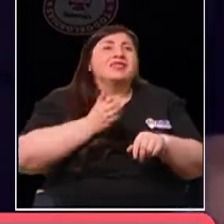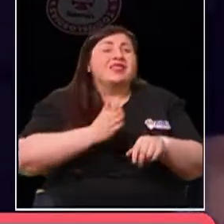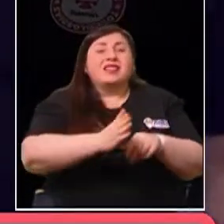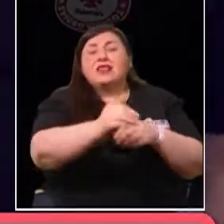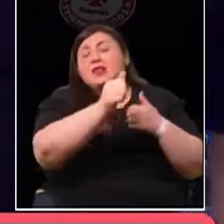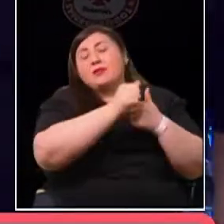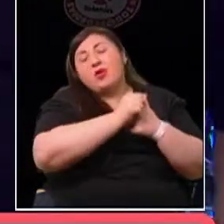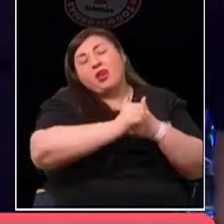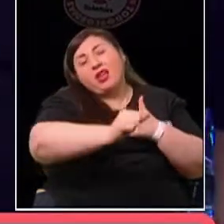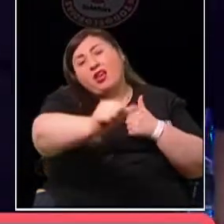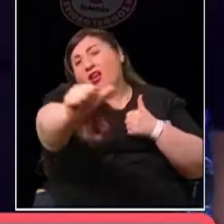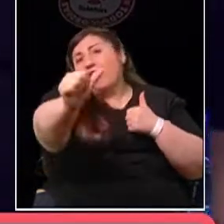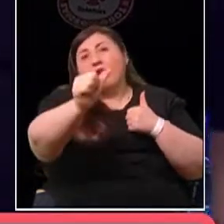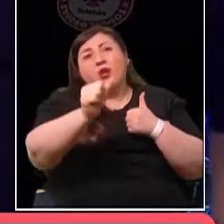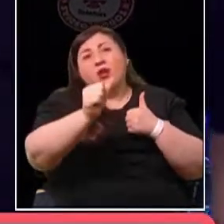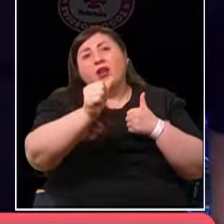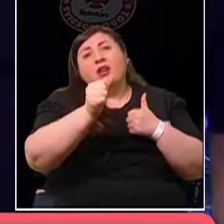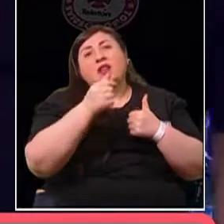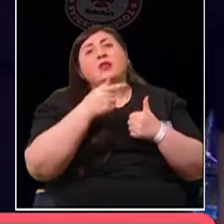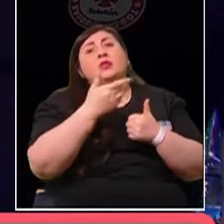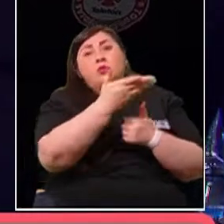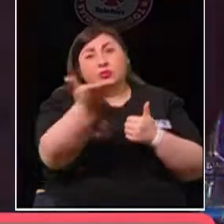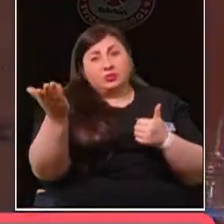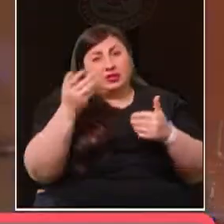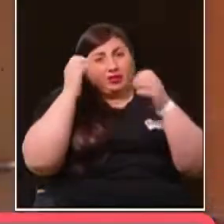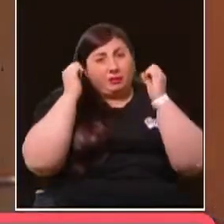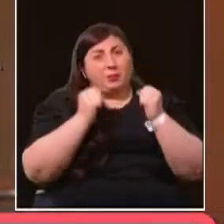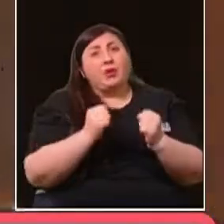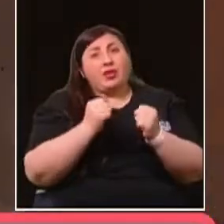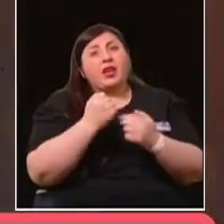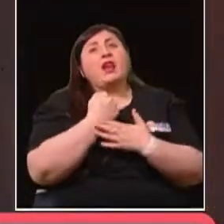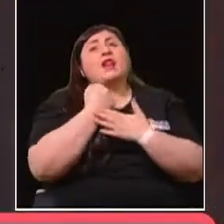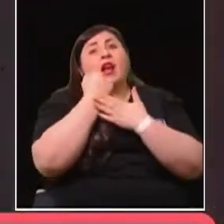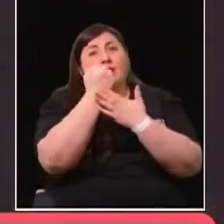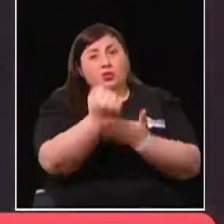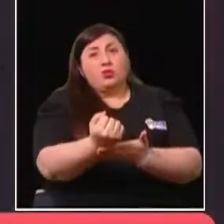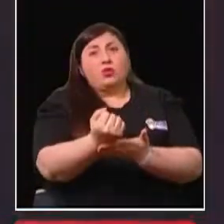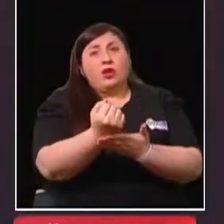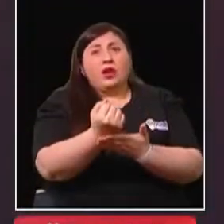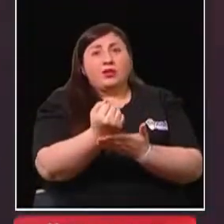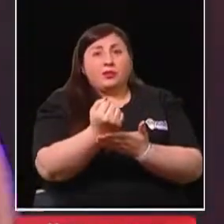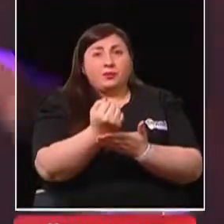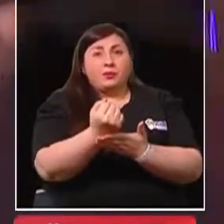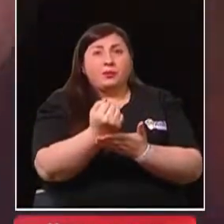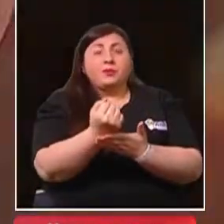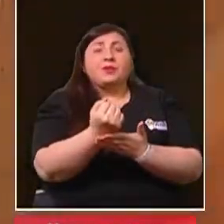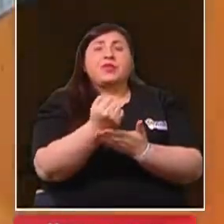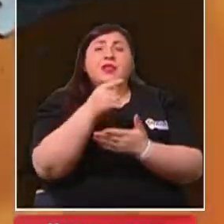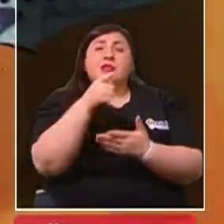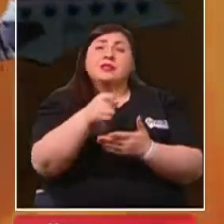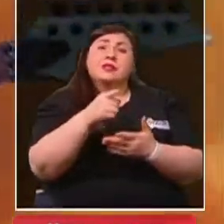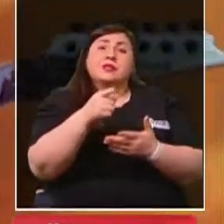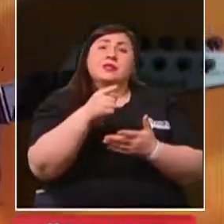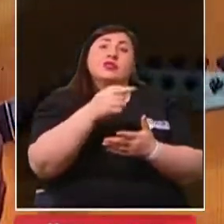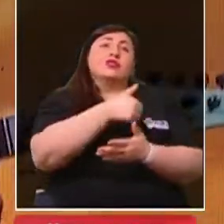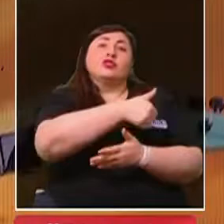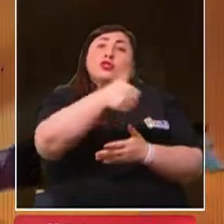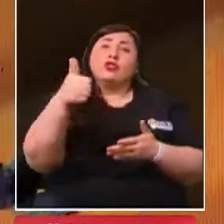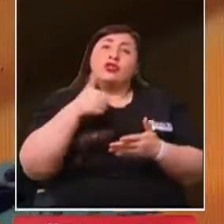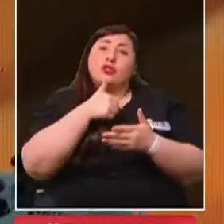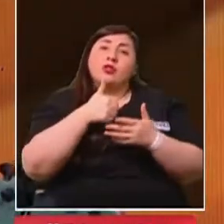lejos de lo que nosotros creemos que ustedes podrían ayudarnos a que sintamos toda la